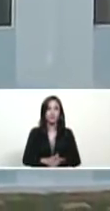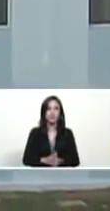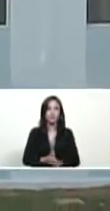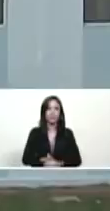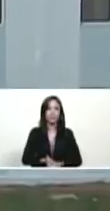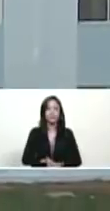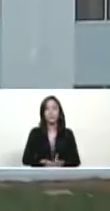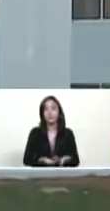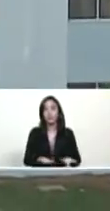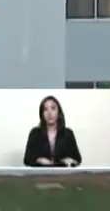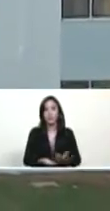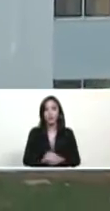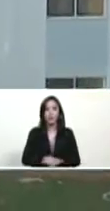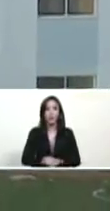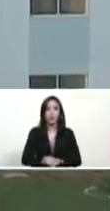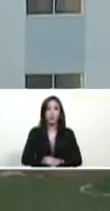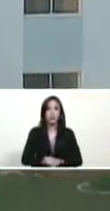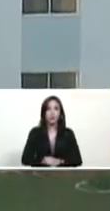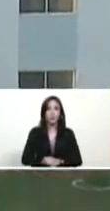Bueno, presidente.